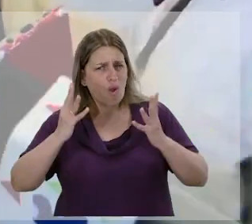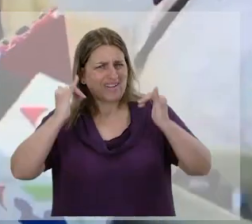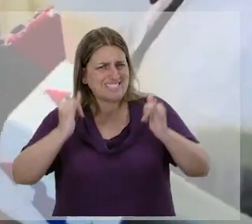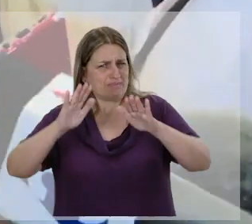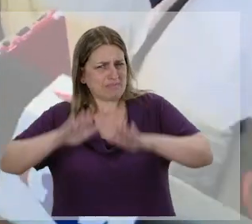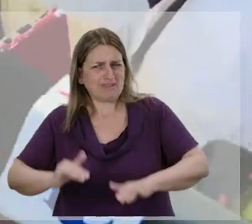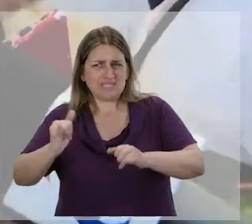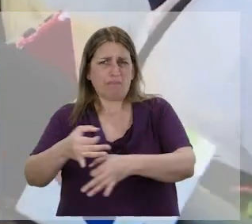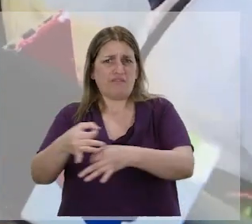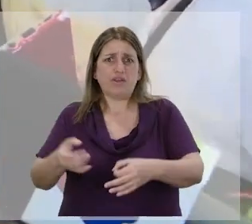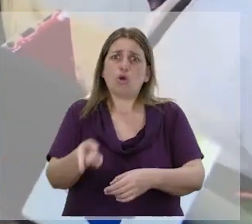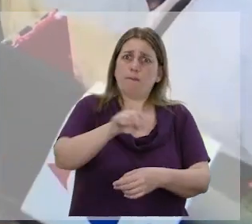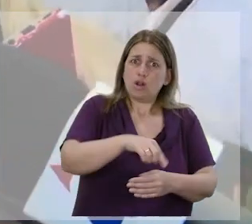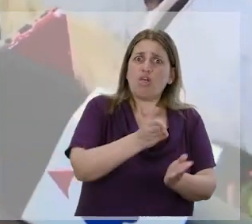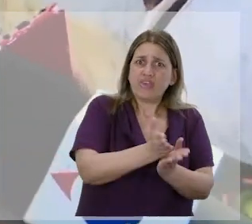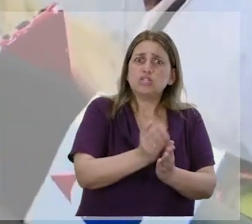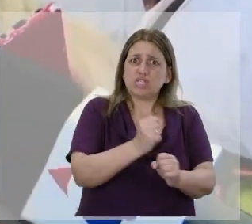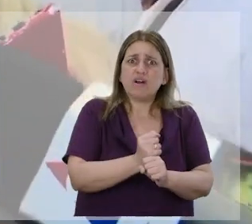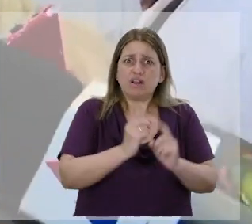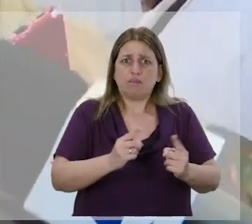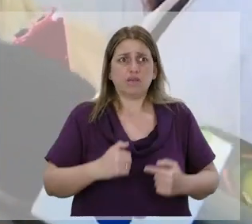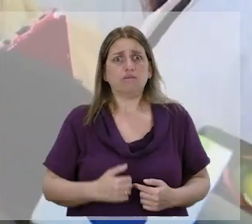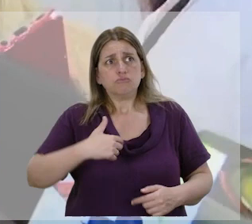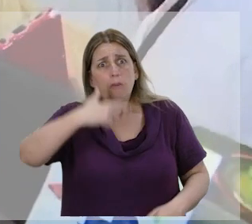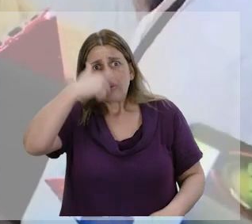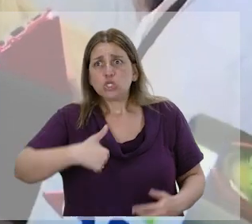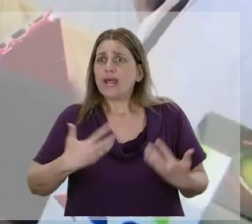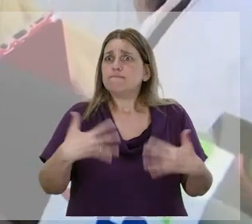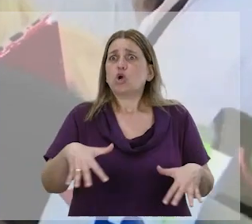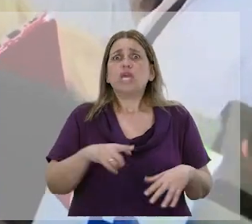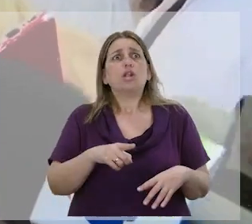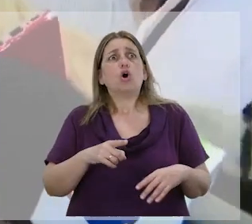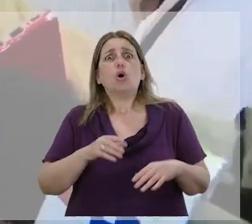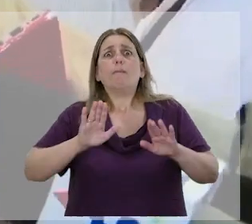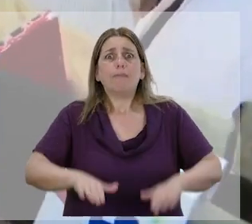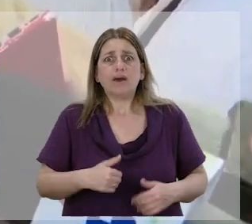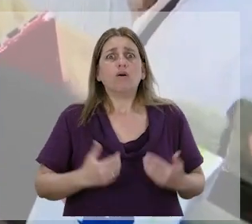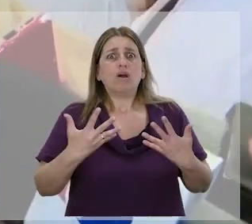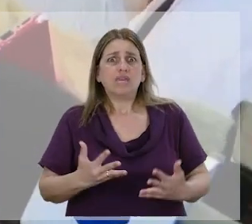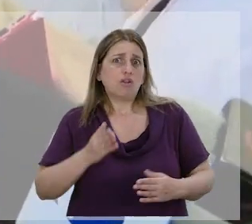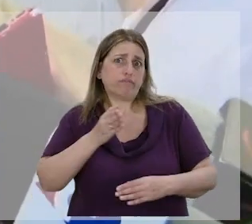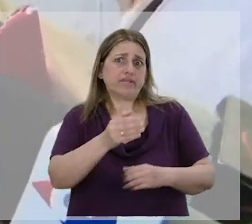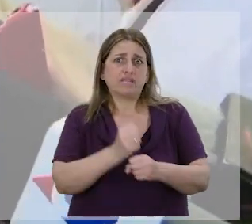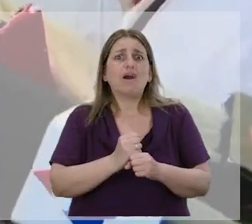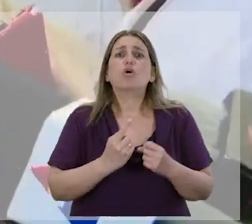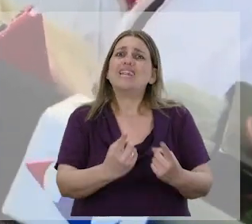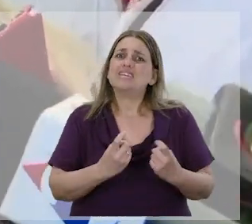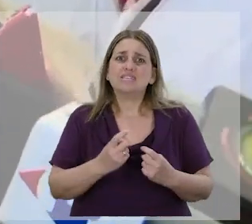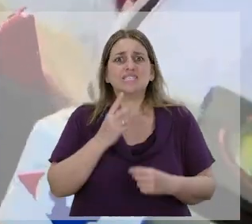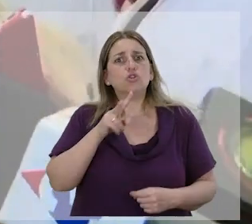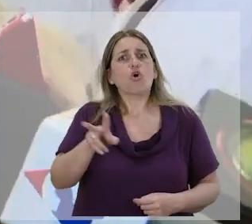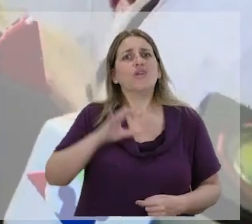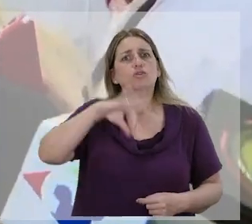porque la libertad del reclamo de la huelga no está por encima del derecho al trabajo. Y si yo soy una persona que no me quiero perder el